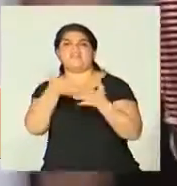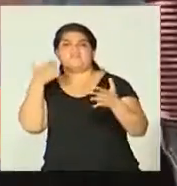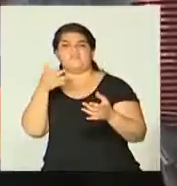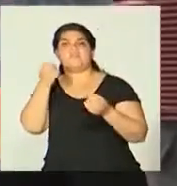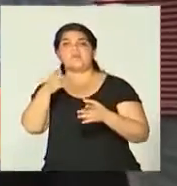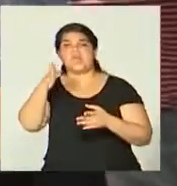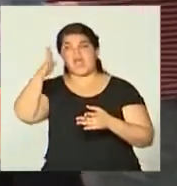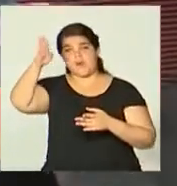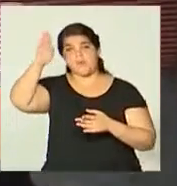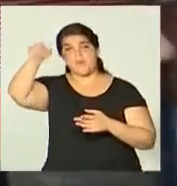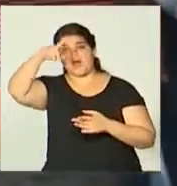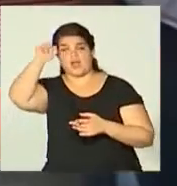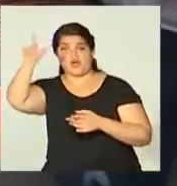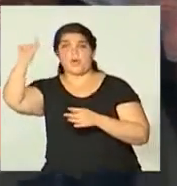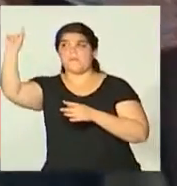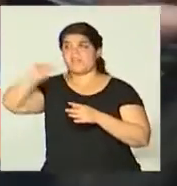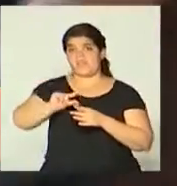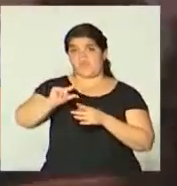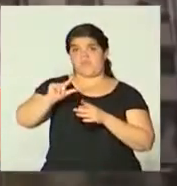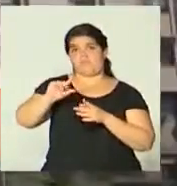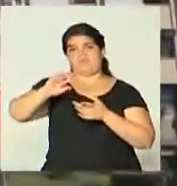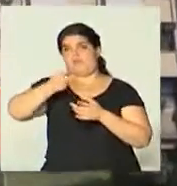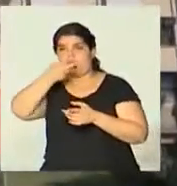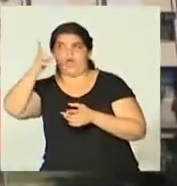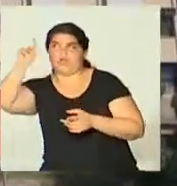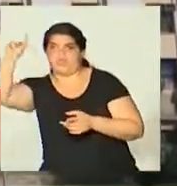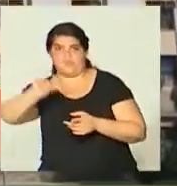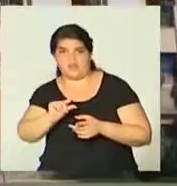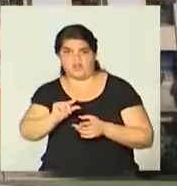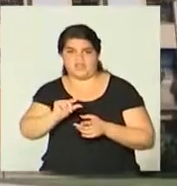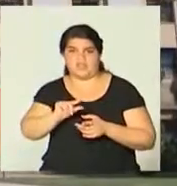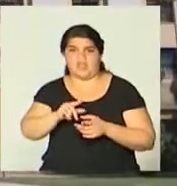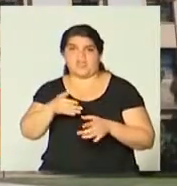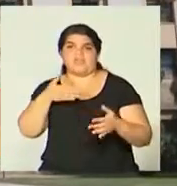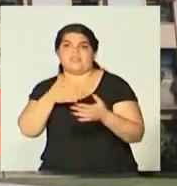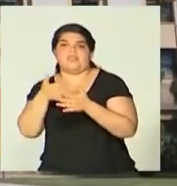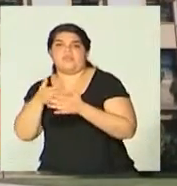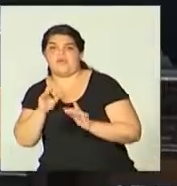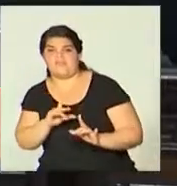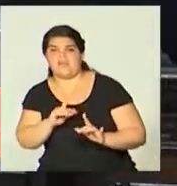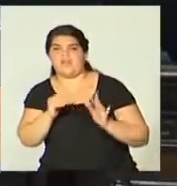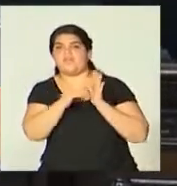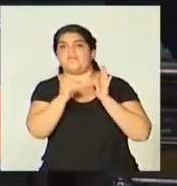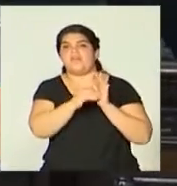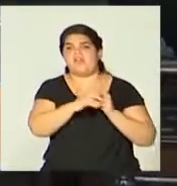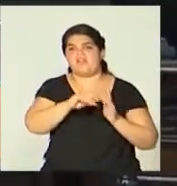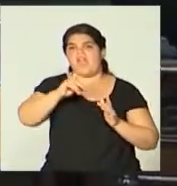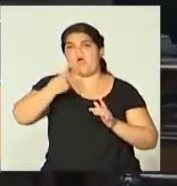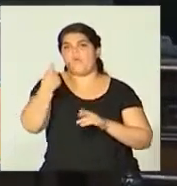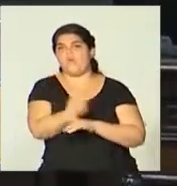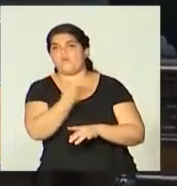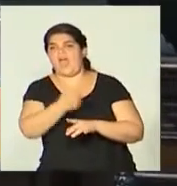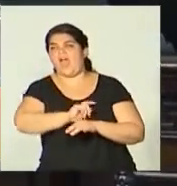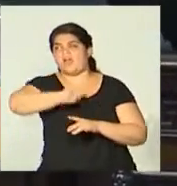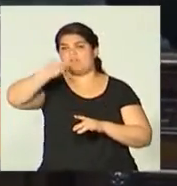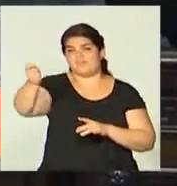un monto máximo para prestar, una capacidad prestable, y te la limita por un año con un crédito mal dado, digamos.